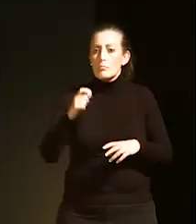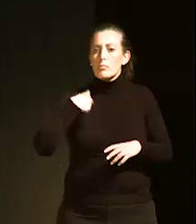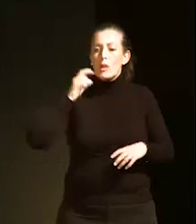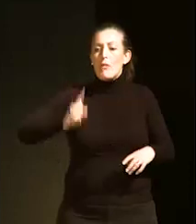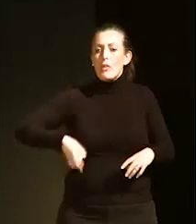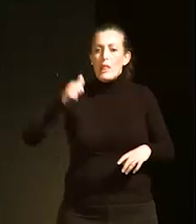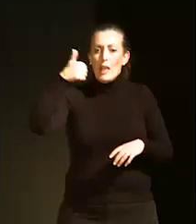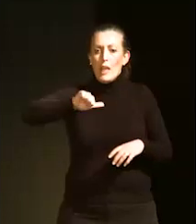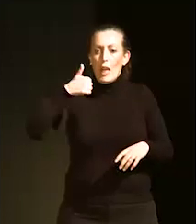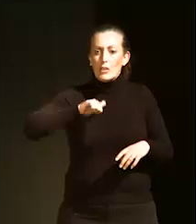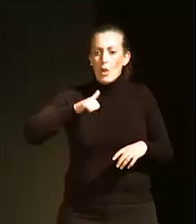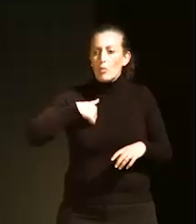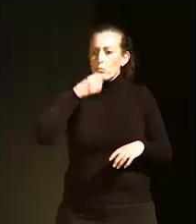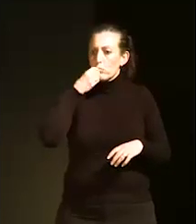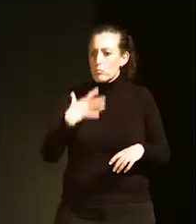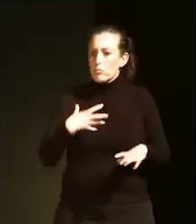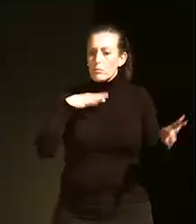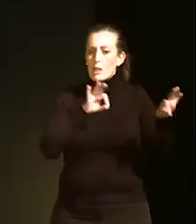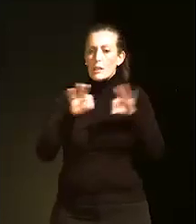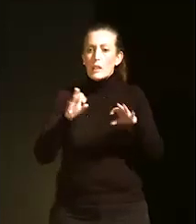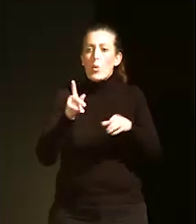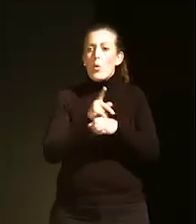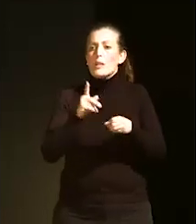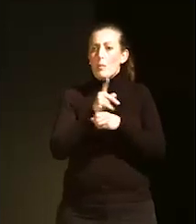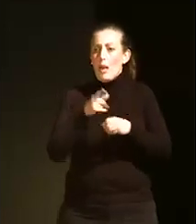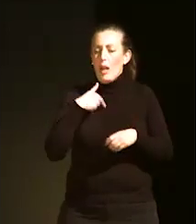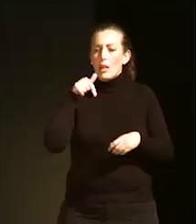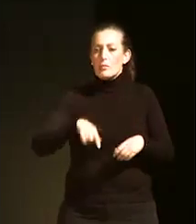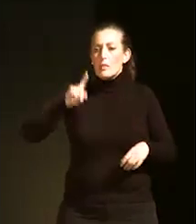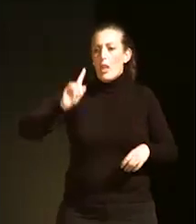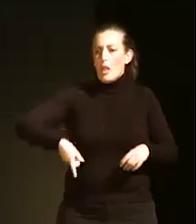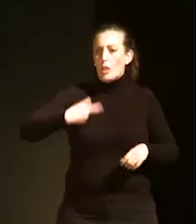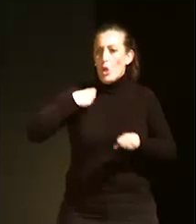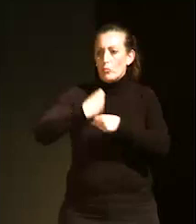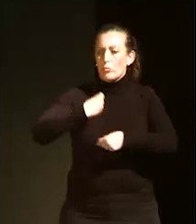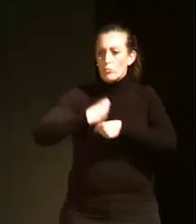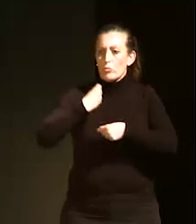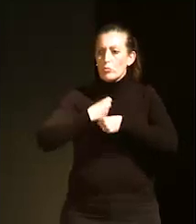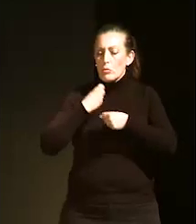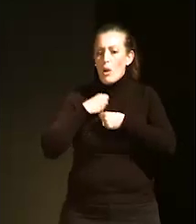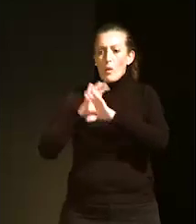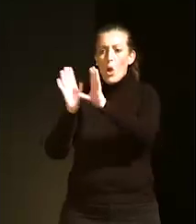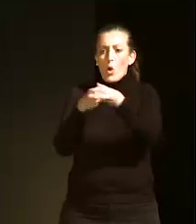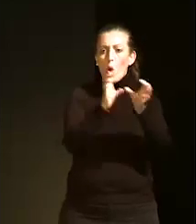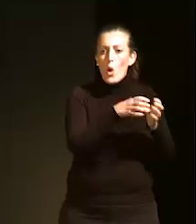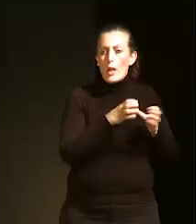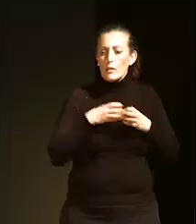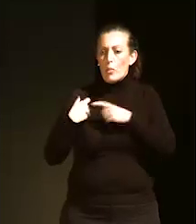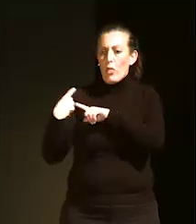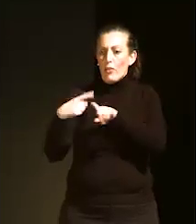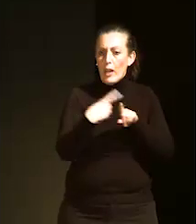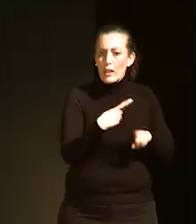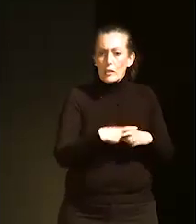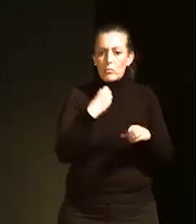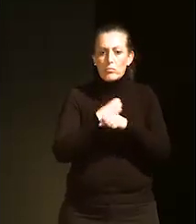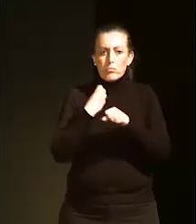varillas que es un hombre clave en el teatro en guatemala él es un director que ha trabajado con diversos colectivos y que tiene